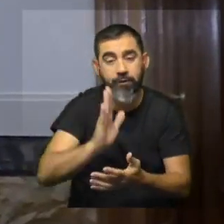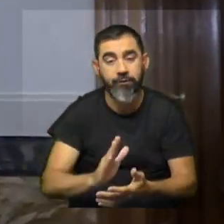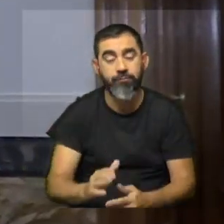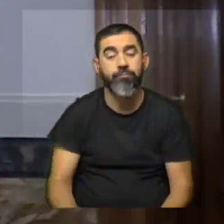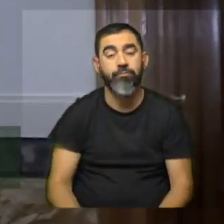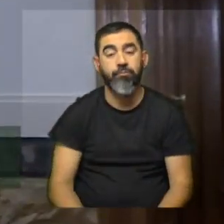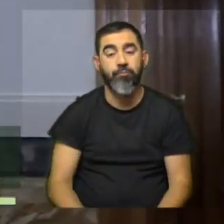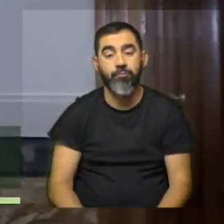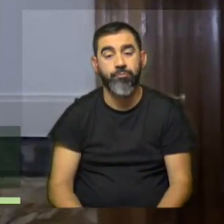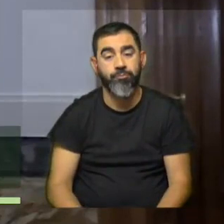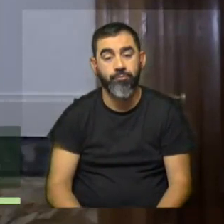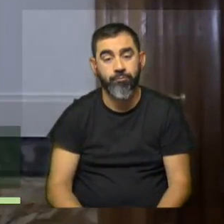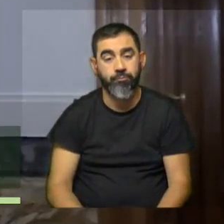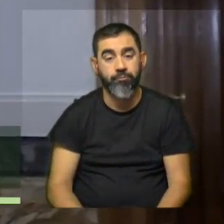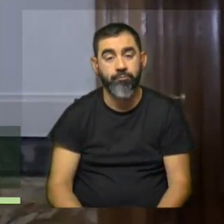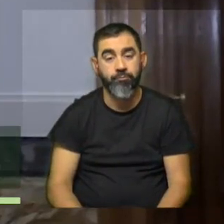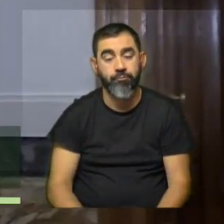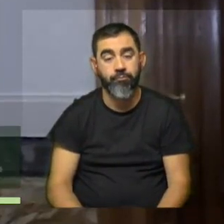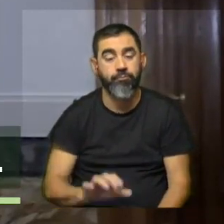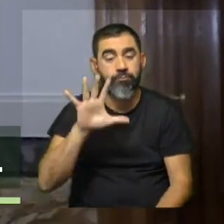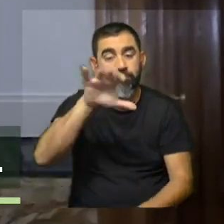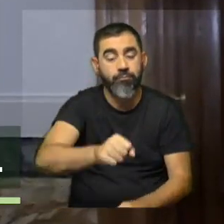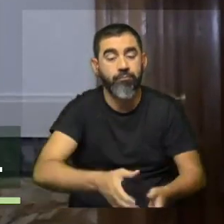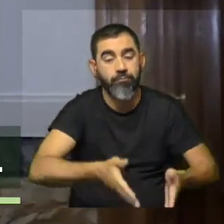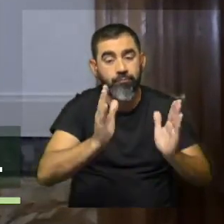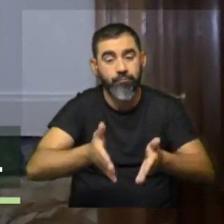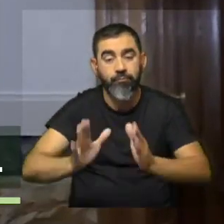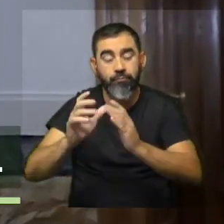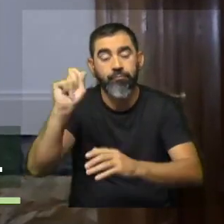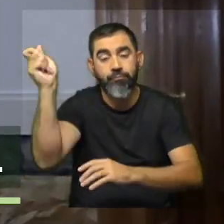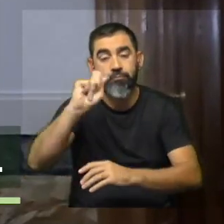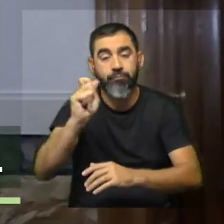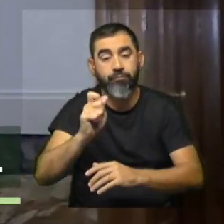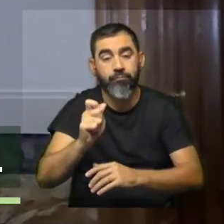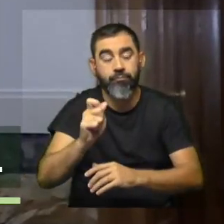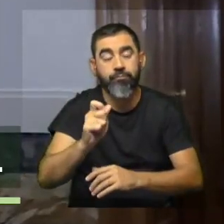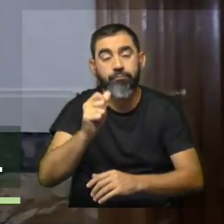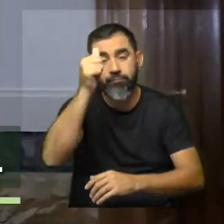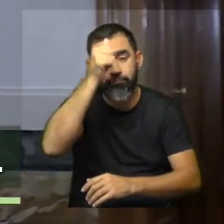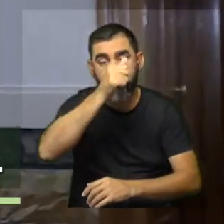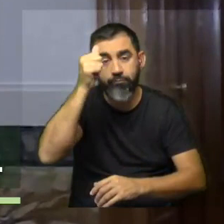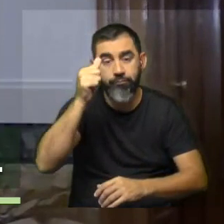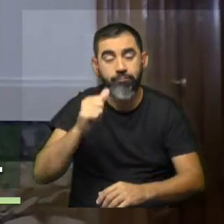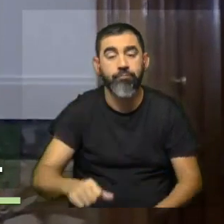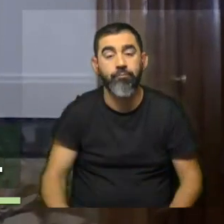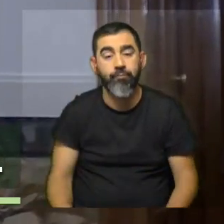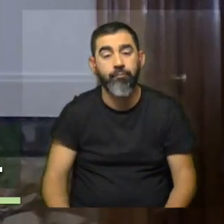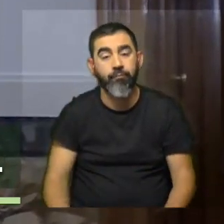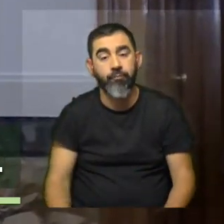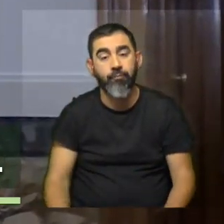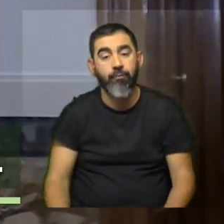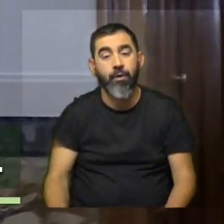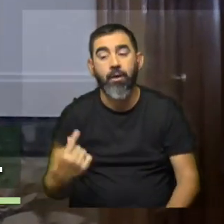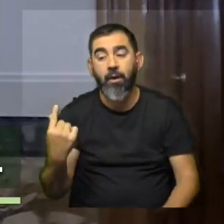vecino, es decir, este asalto a los edificios públicos y también del Poder Judicial en Brasil. Se busca que, bueno, que cada